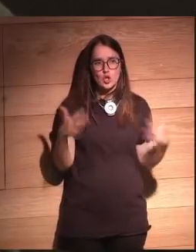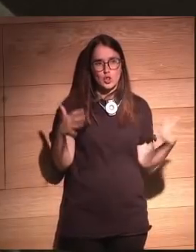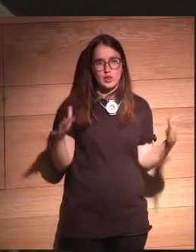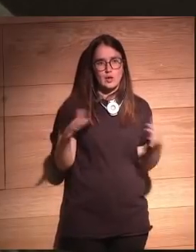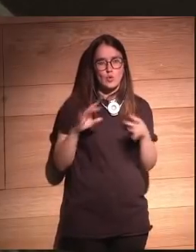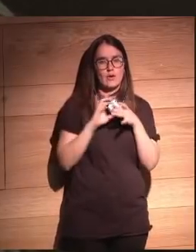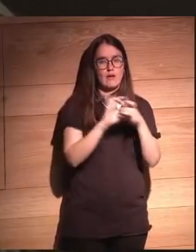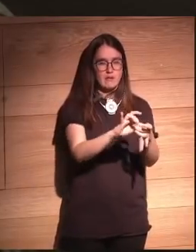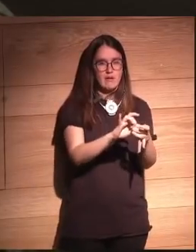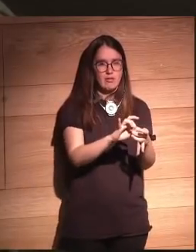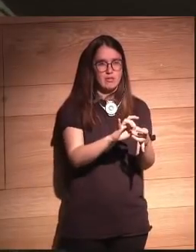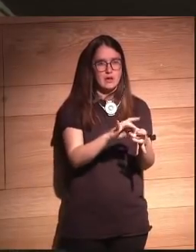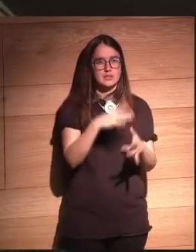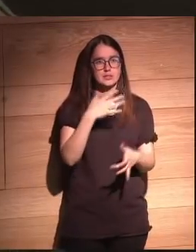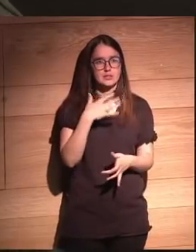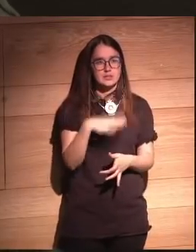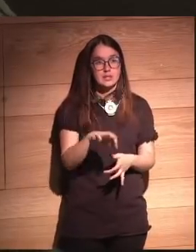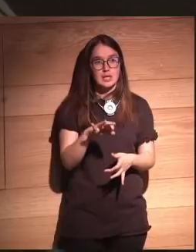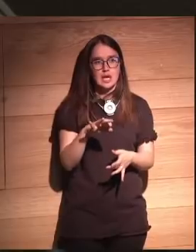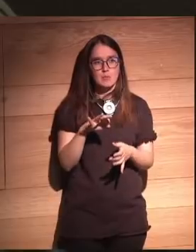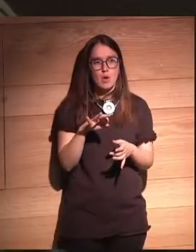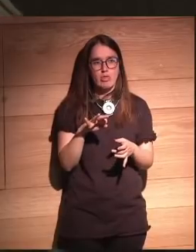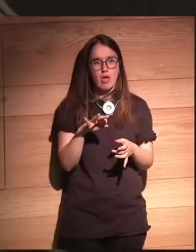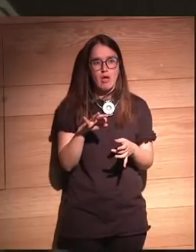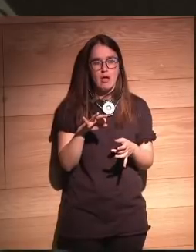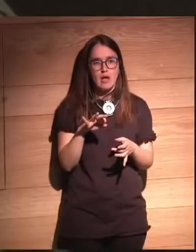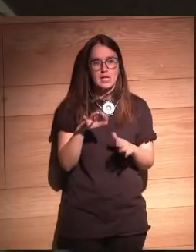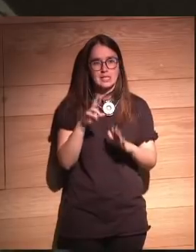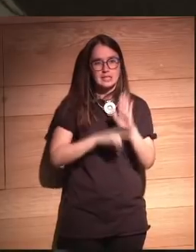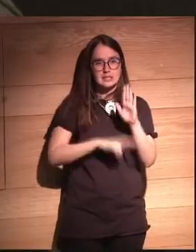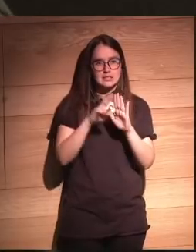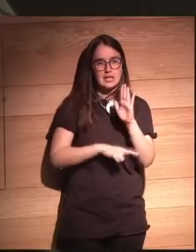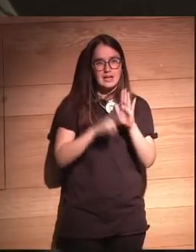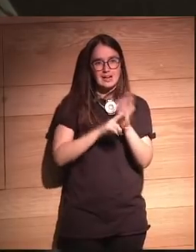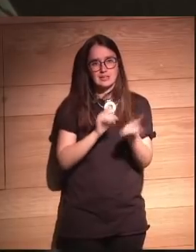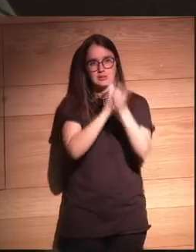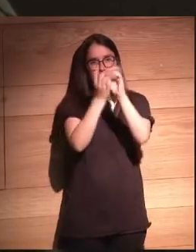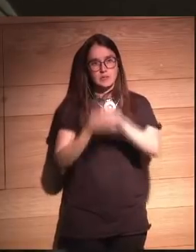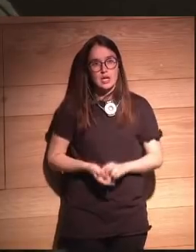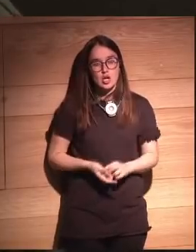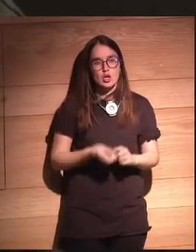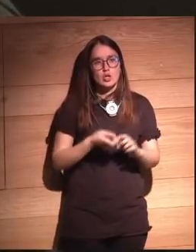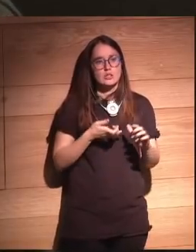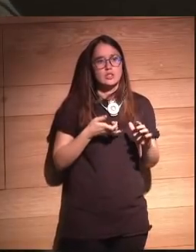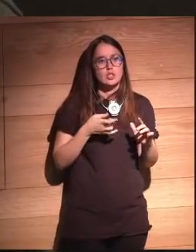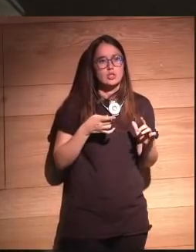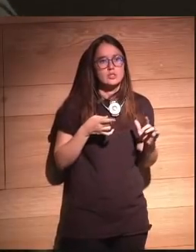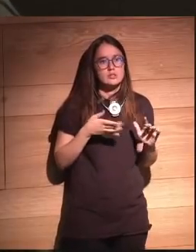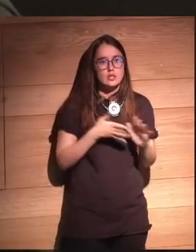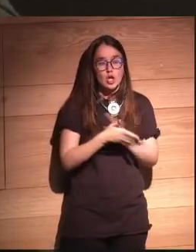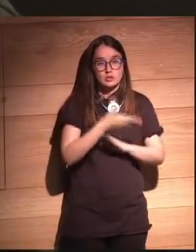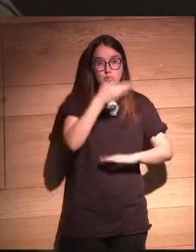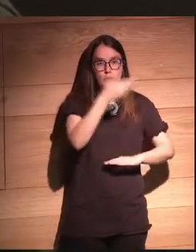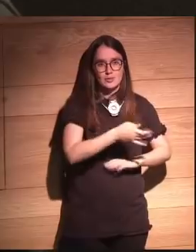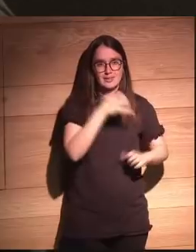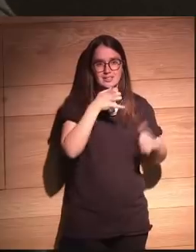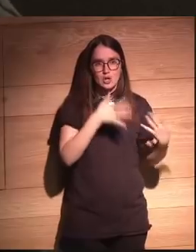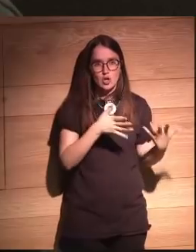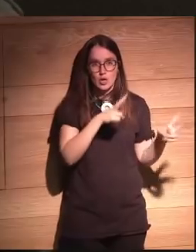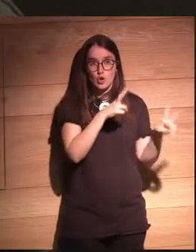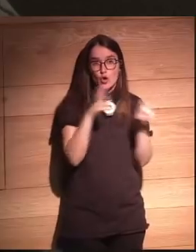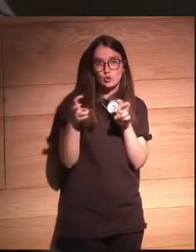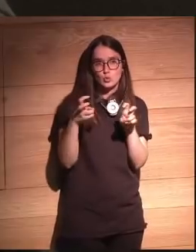una alianza que pueda alterar esas reglas de juego? No solo en términos de los actores clave ahora, los